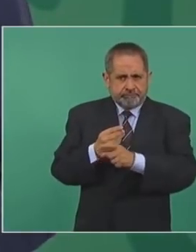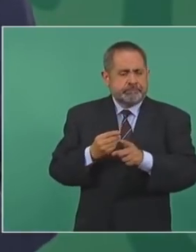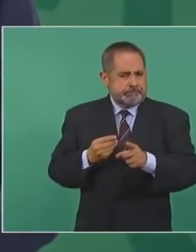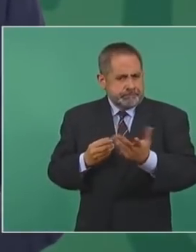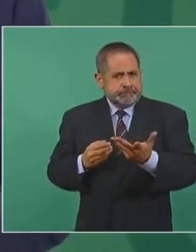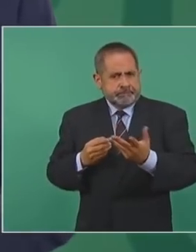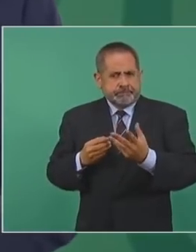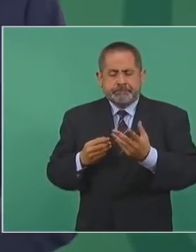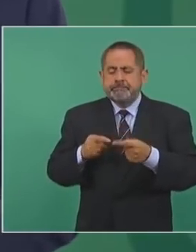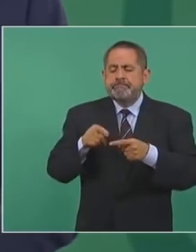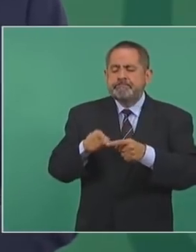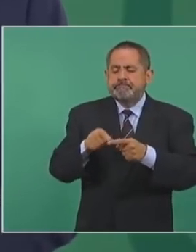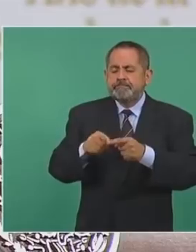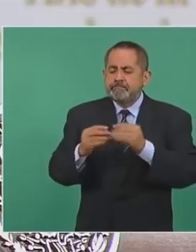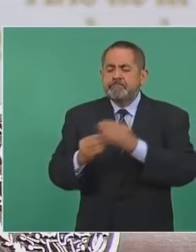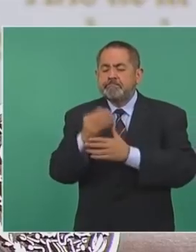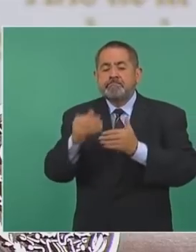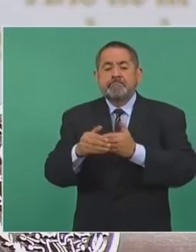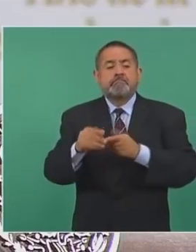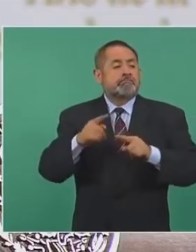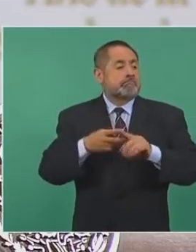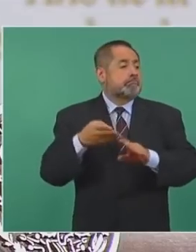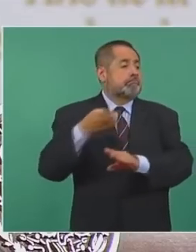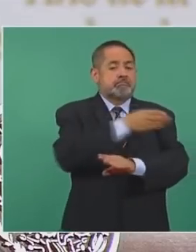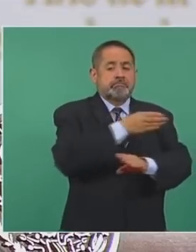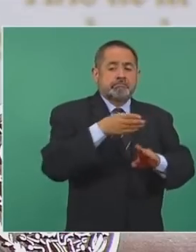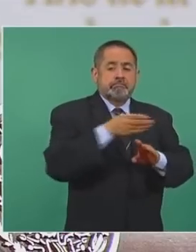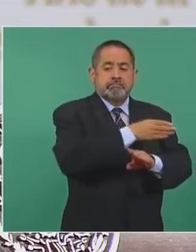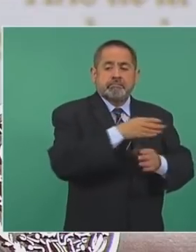hacer a un lado, se aprobó